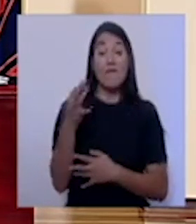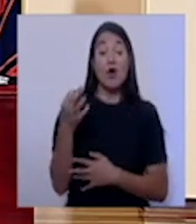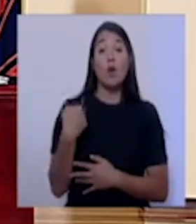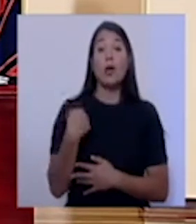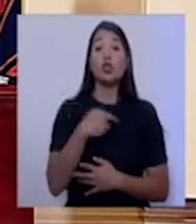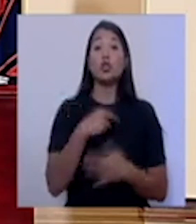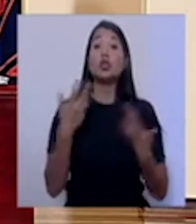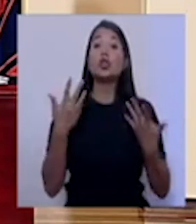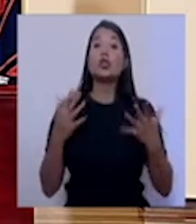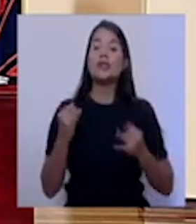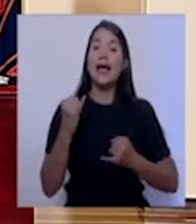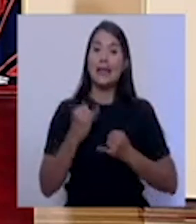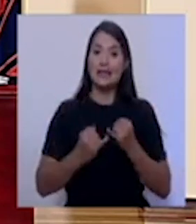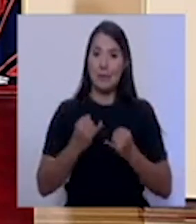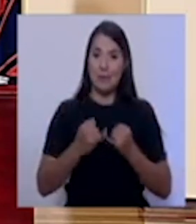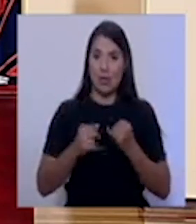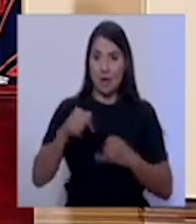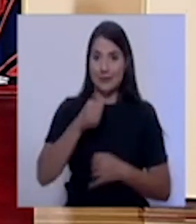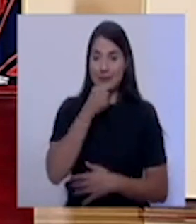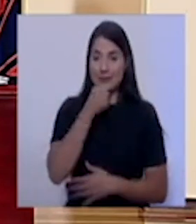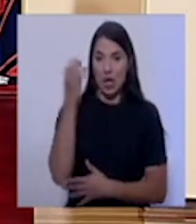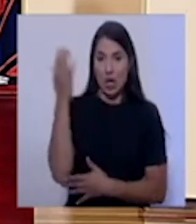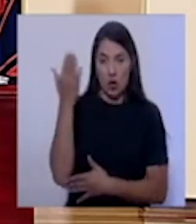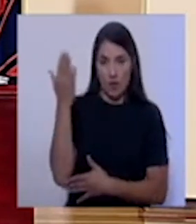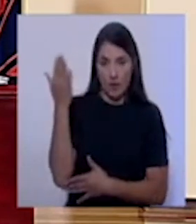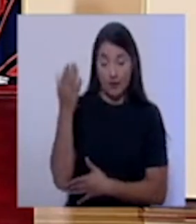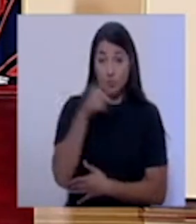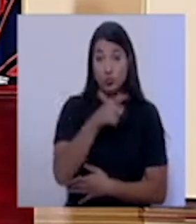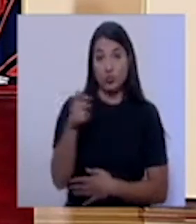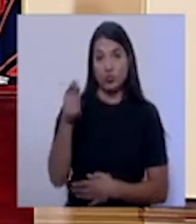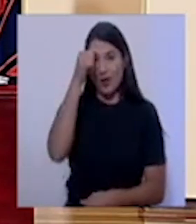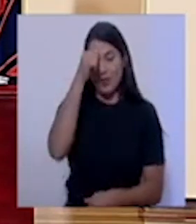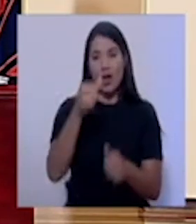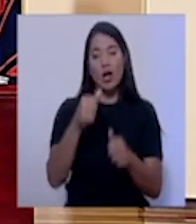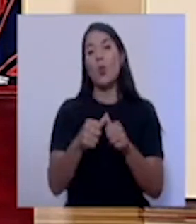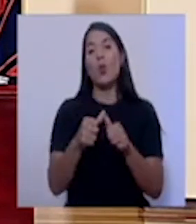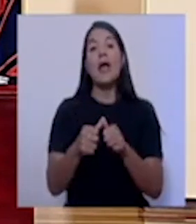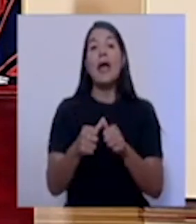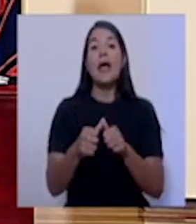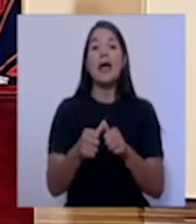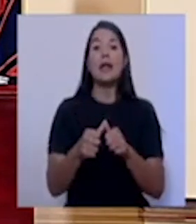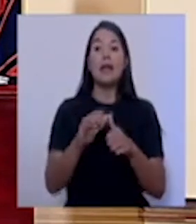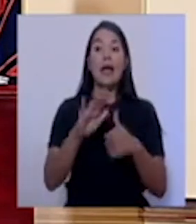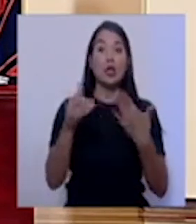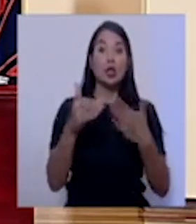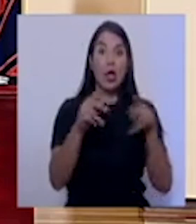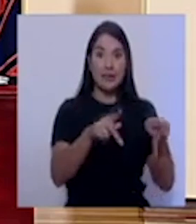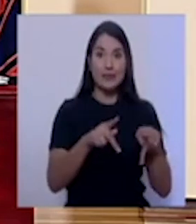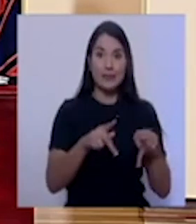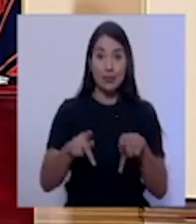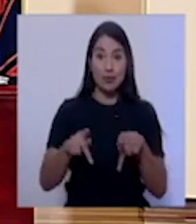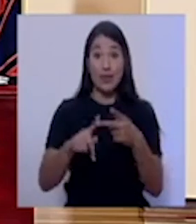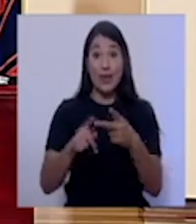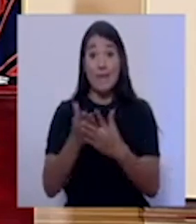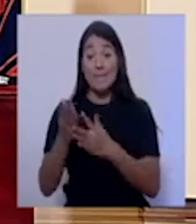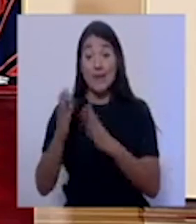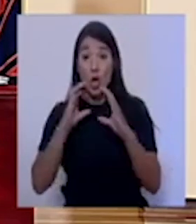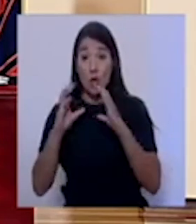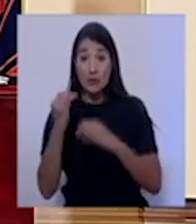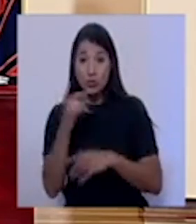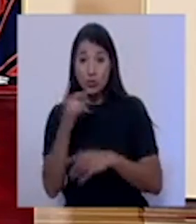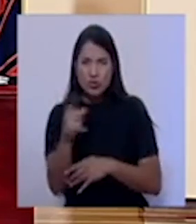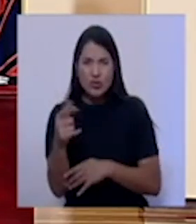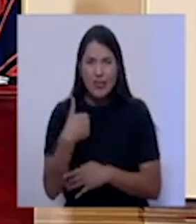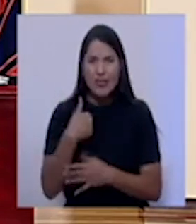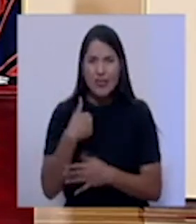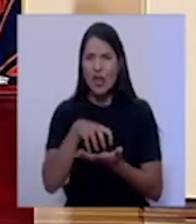por concluida esta conferencia de prensa. Les recordamos a la población y medios de comunicación que para consultar las medidas de cierre,